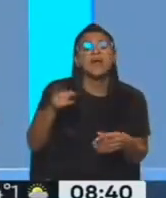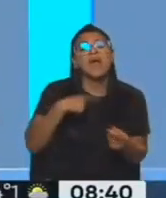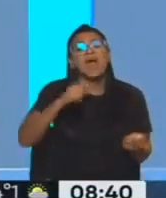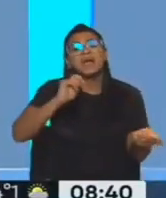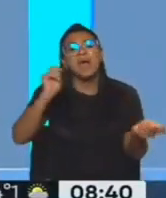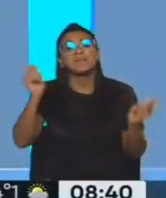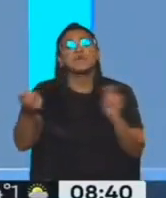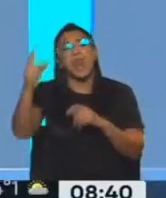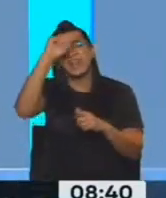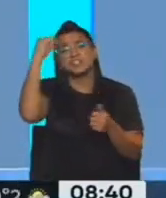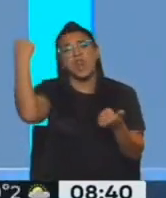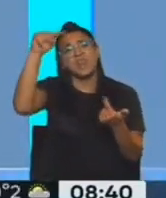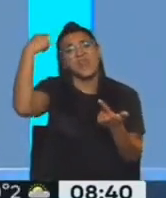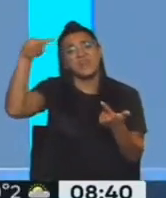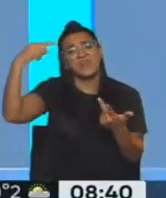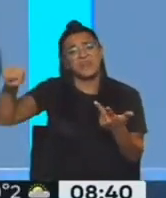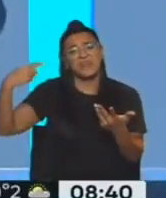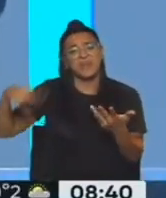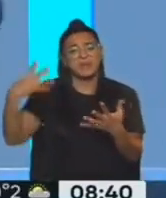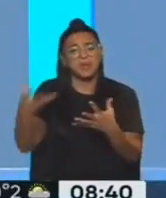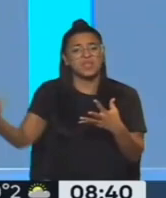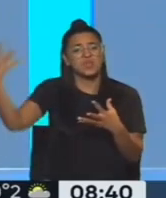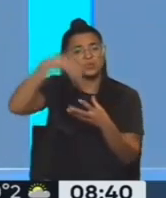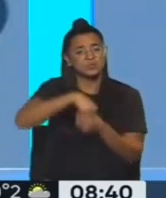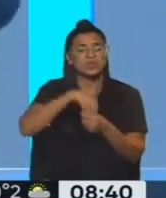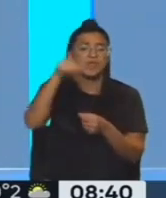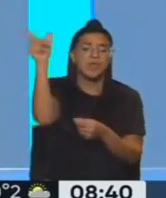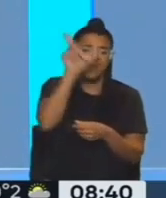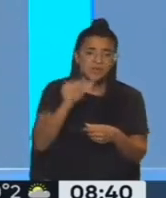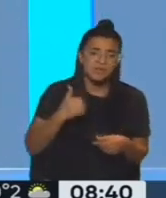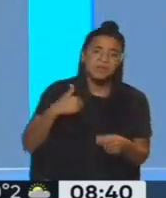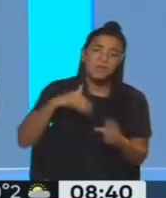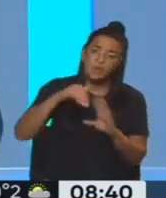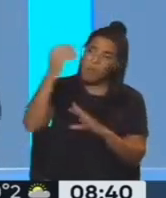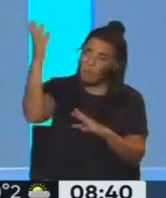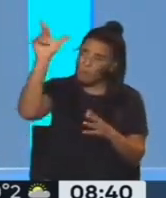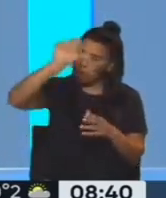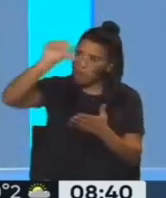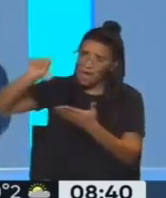la nacionalidad. Porque somos inclusivos en el país y fuera del país. Así que, de gallega.